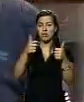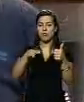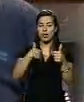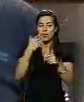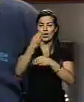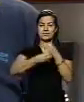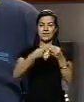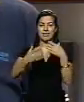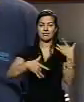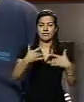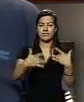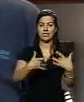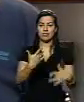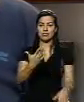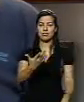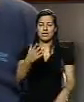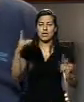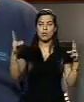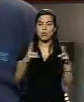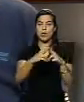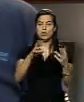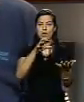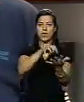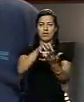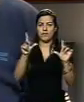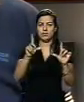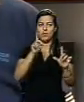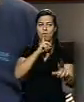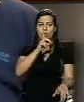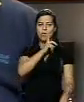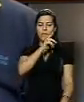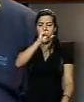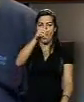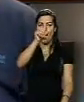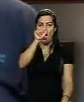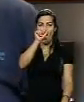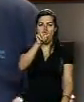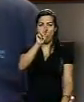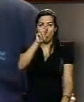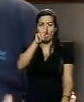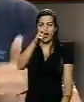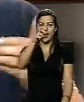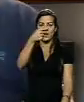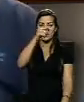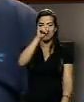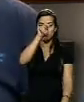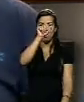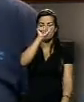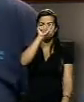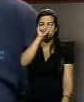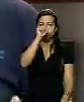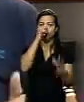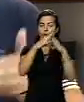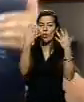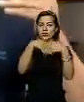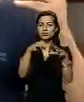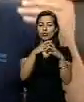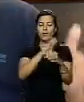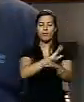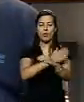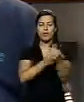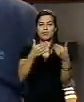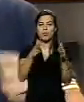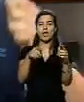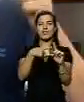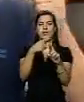ese encuentro estadal acá, Dios mediante. Y bueno, que todas las organizaciones de poder popular,